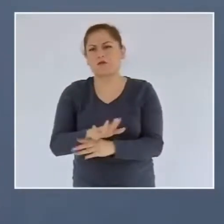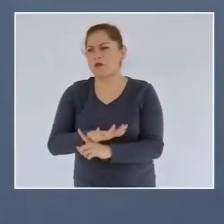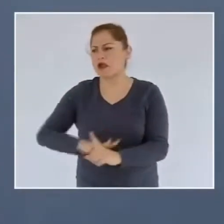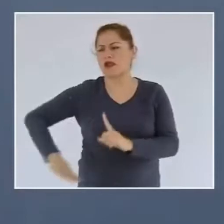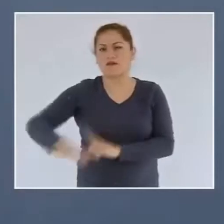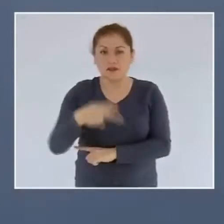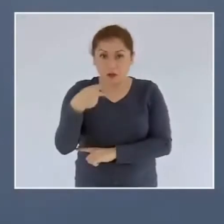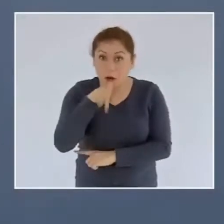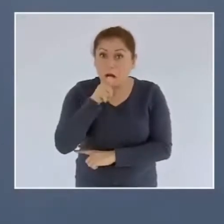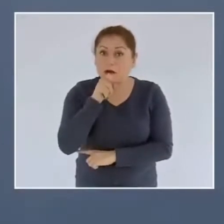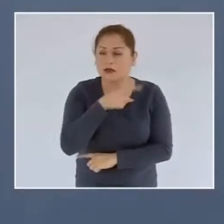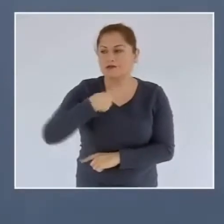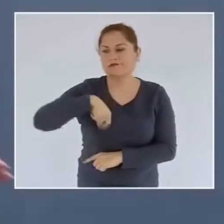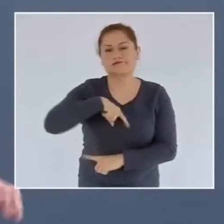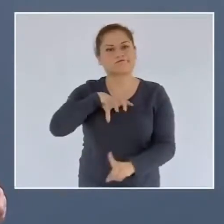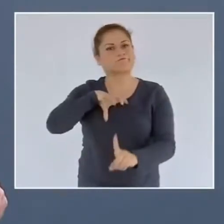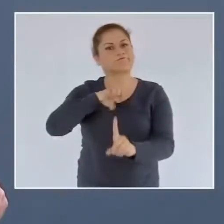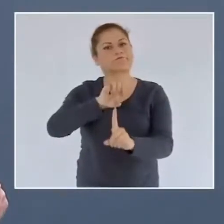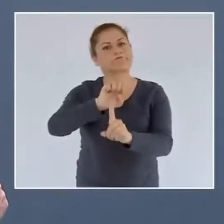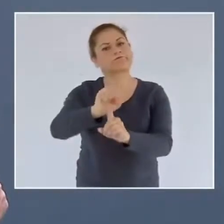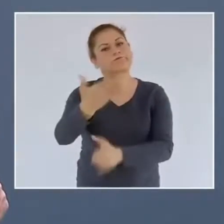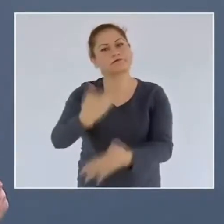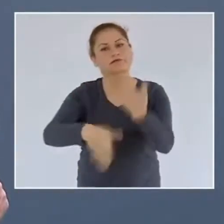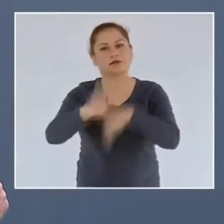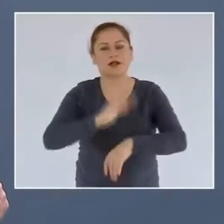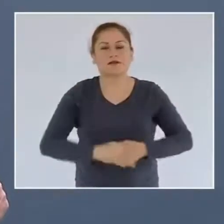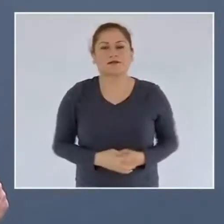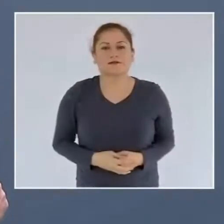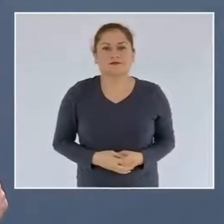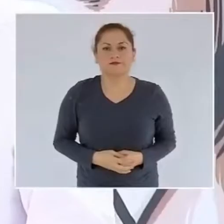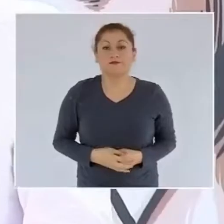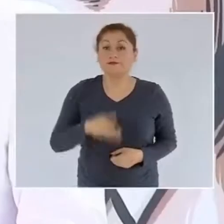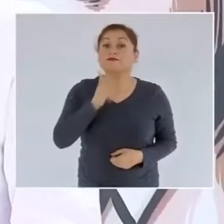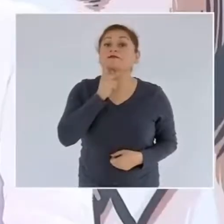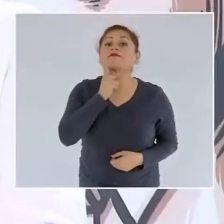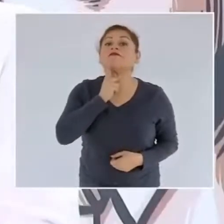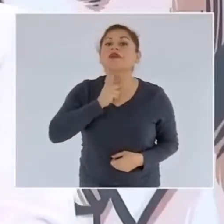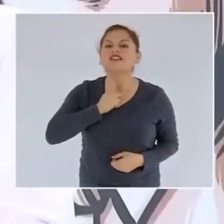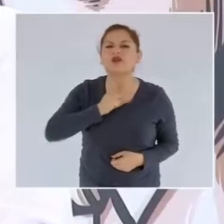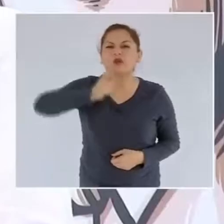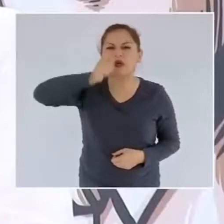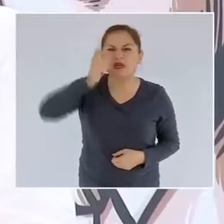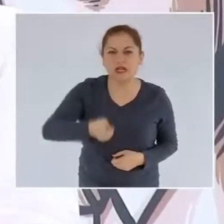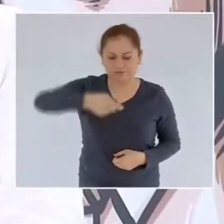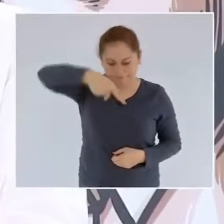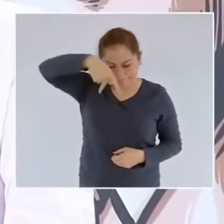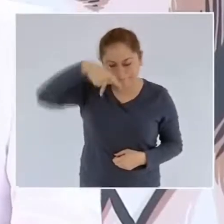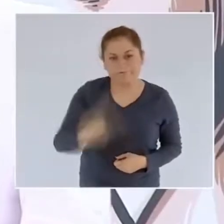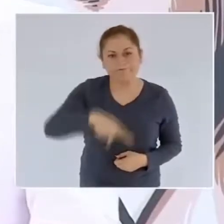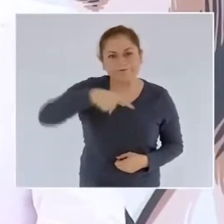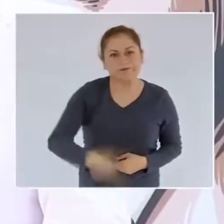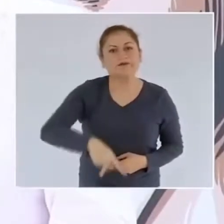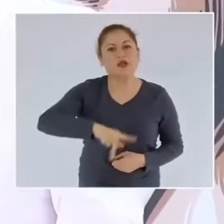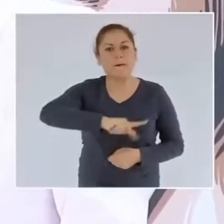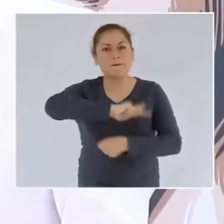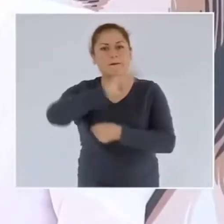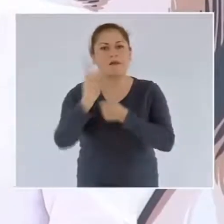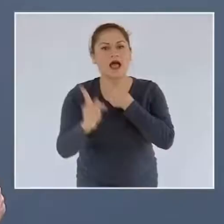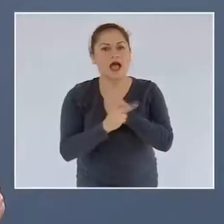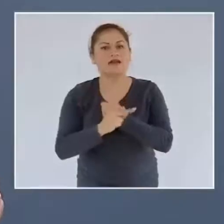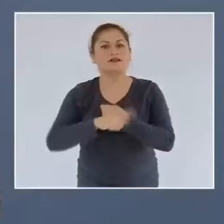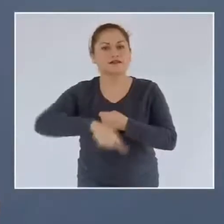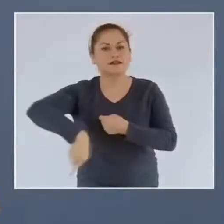retos y oportunidades de desarrollo. El petróleo es riqueza natural que nos acompaña